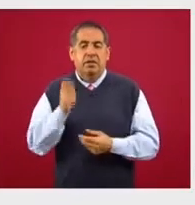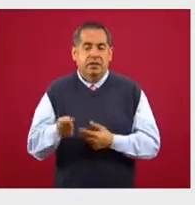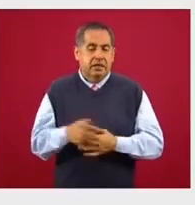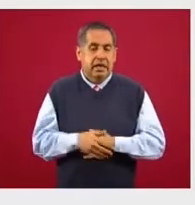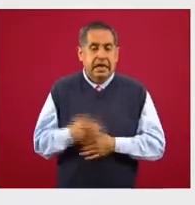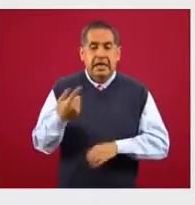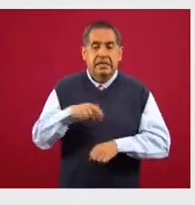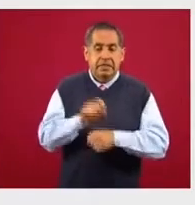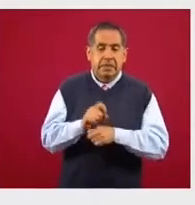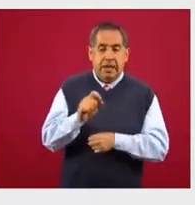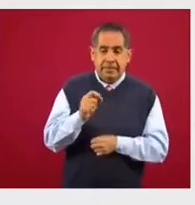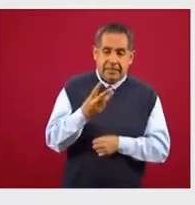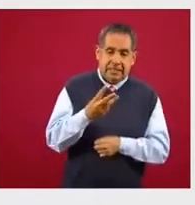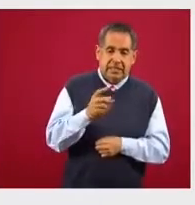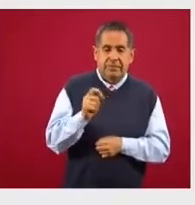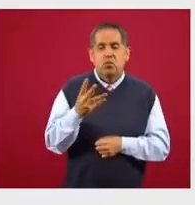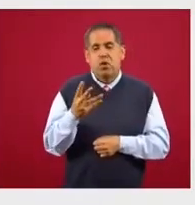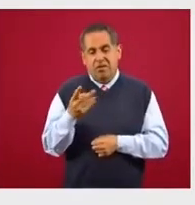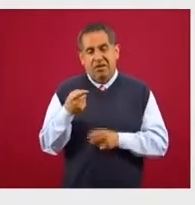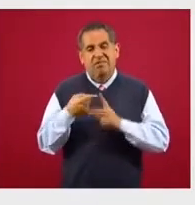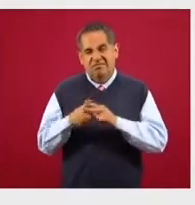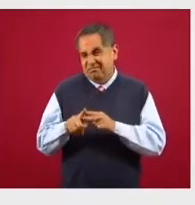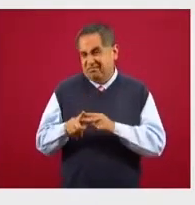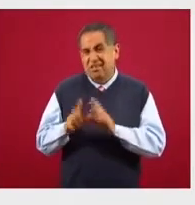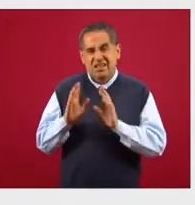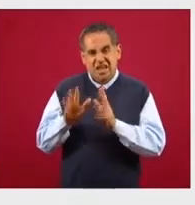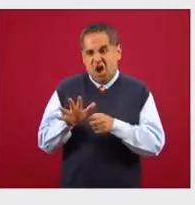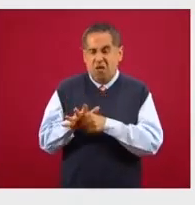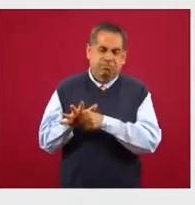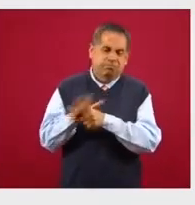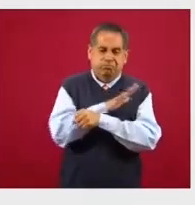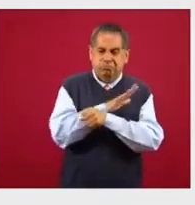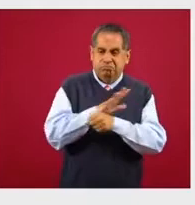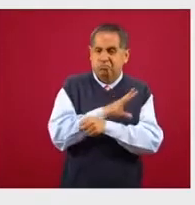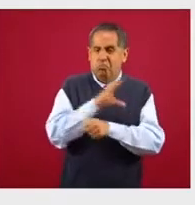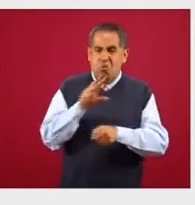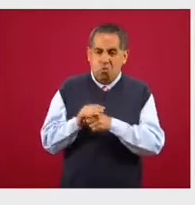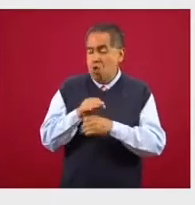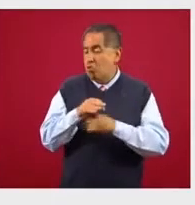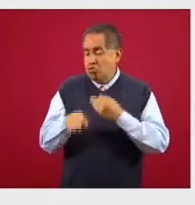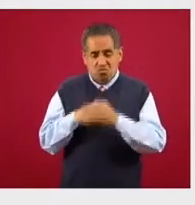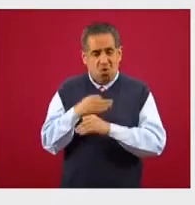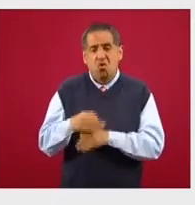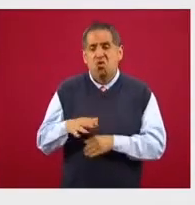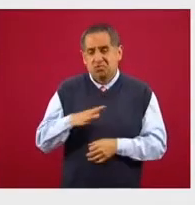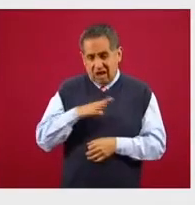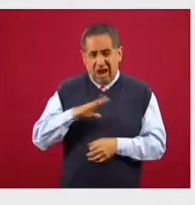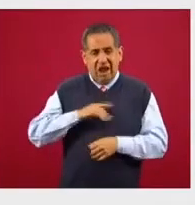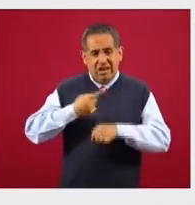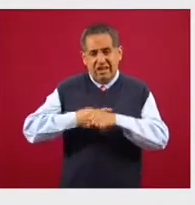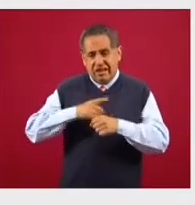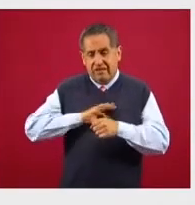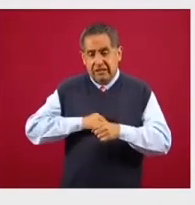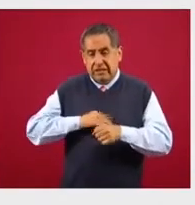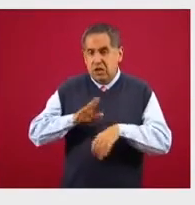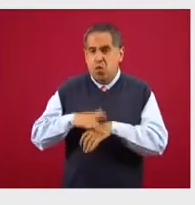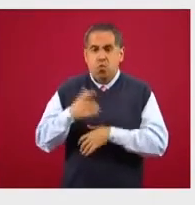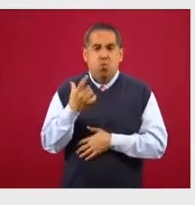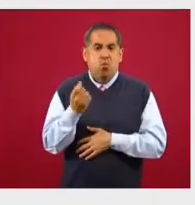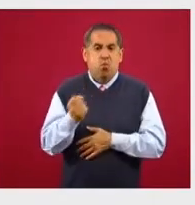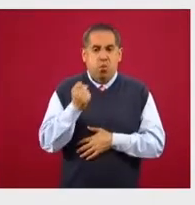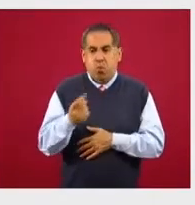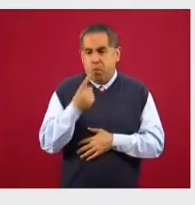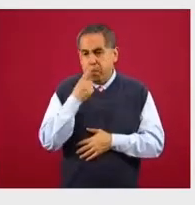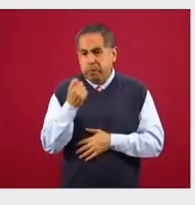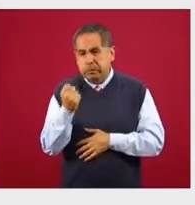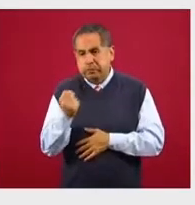semana 23-24, aquí es donde empezamos a ver ya todo el estado, todos los municipios con transmisión, pero además la intensidad